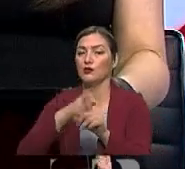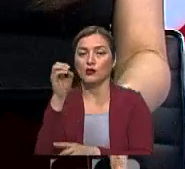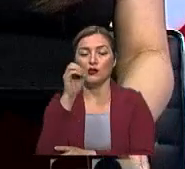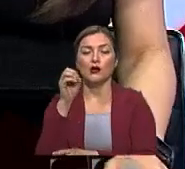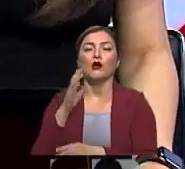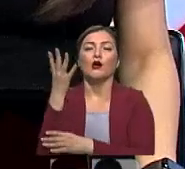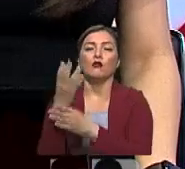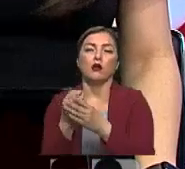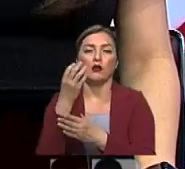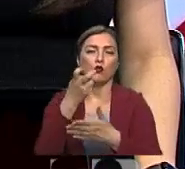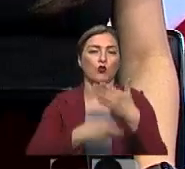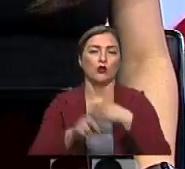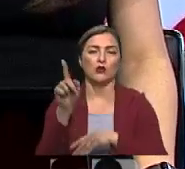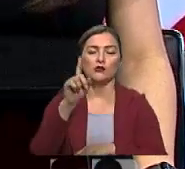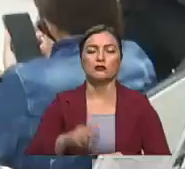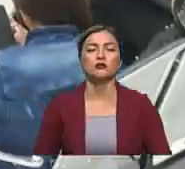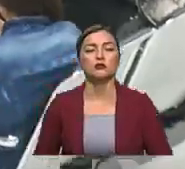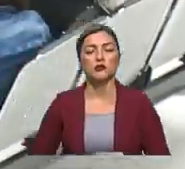a estas fallas no tendrán multas.